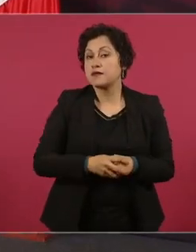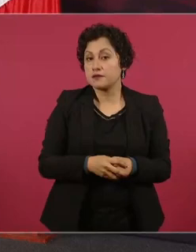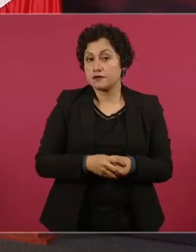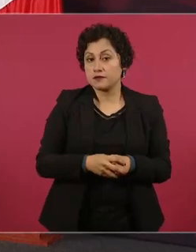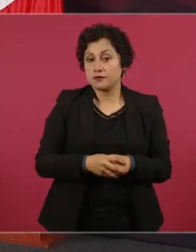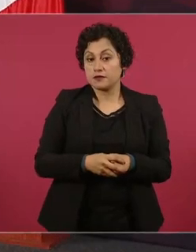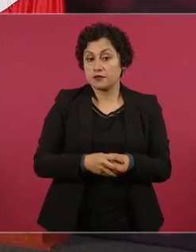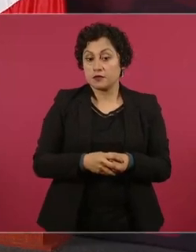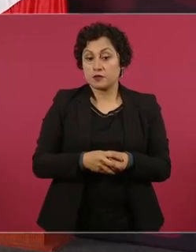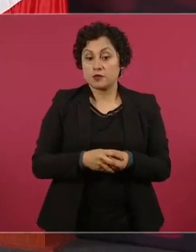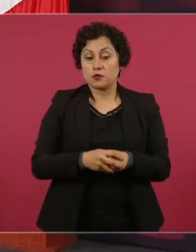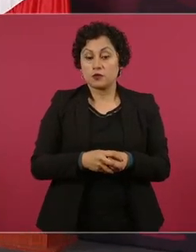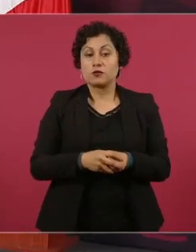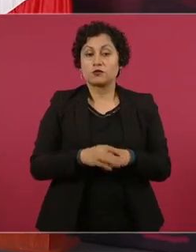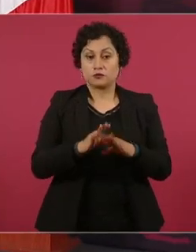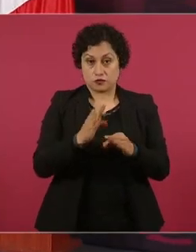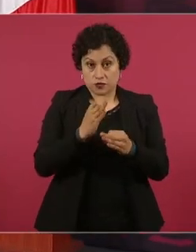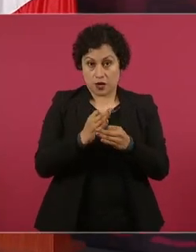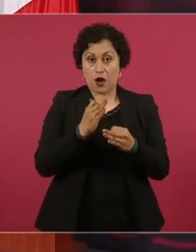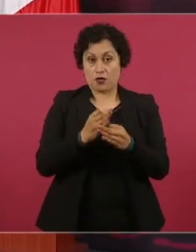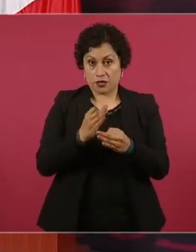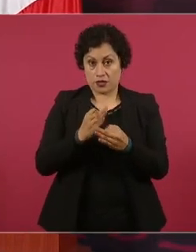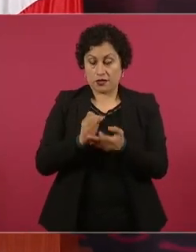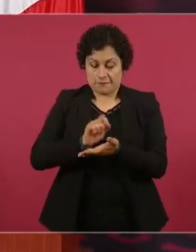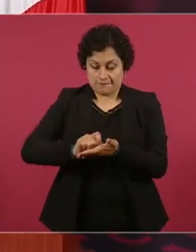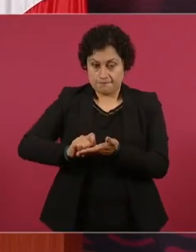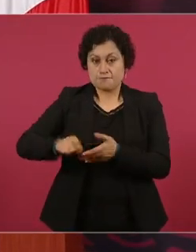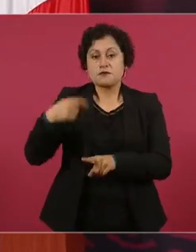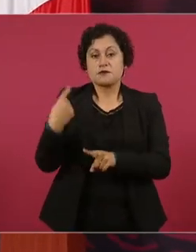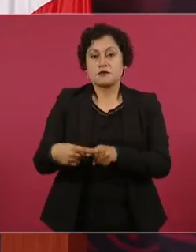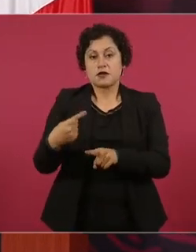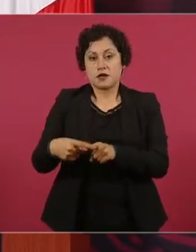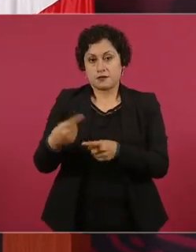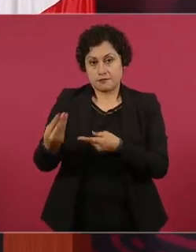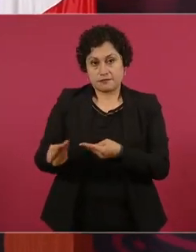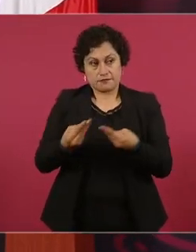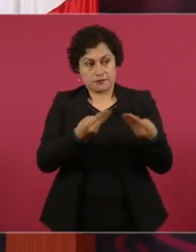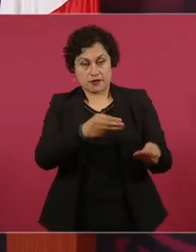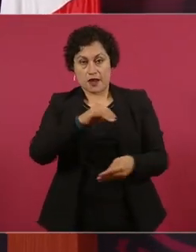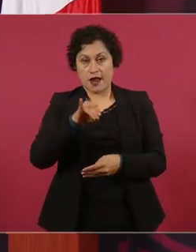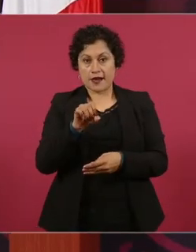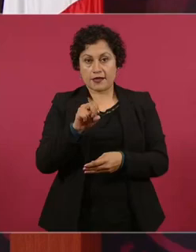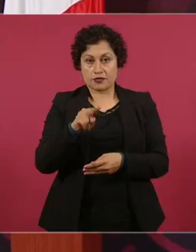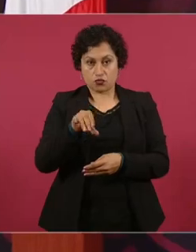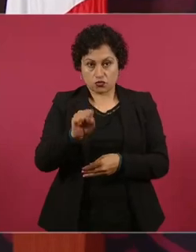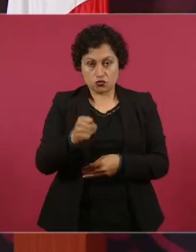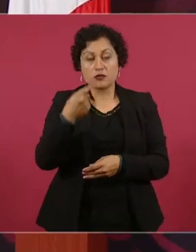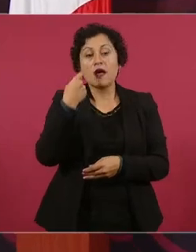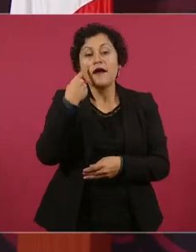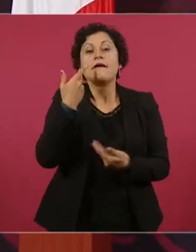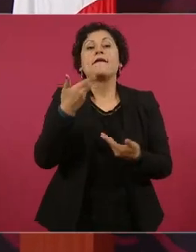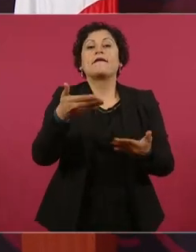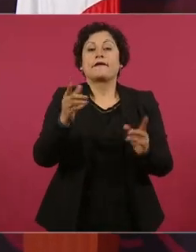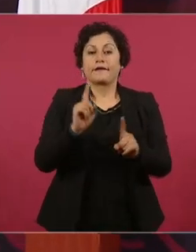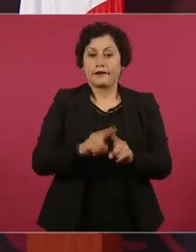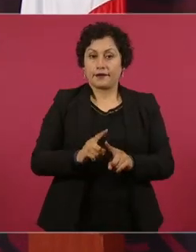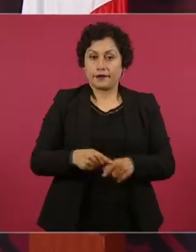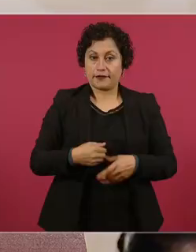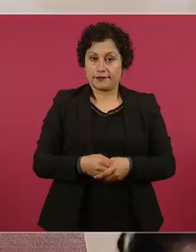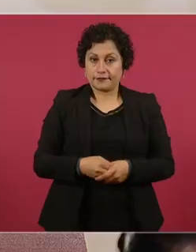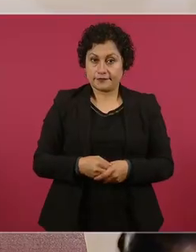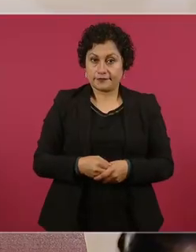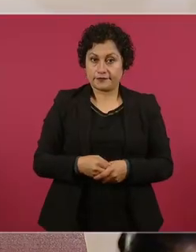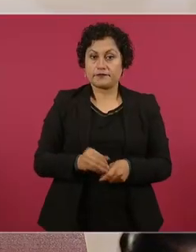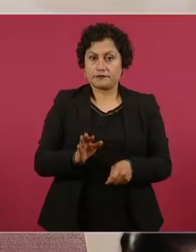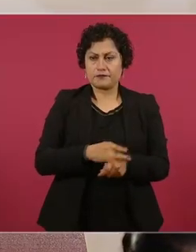Deja el dato aquí con Jesús para averiguar quién te dijo, porque claro que hay vacunas,